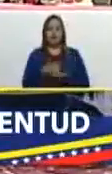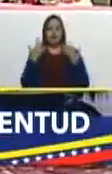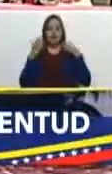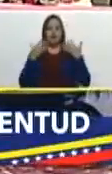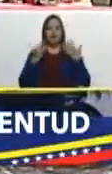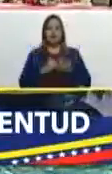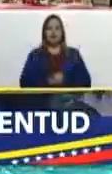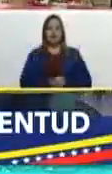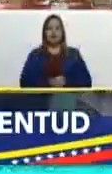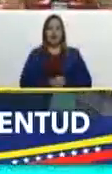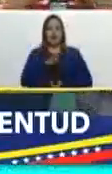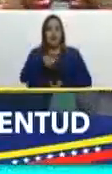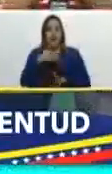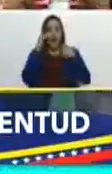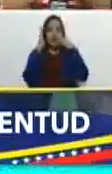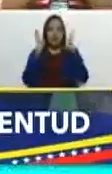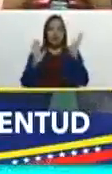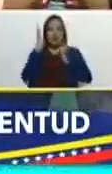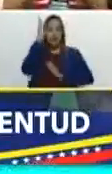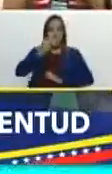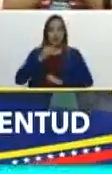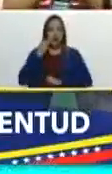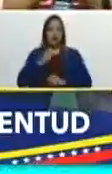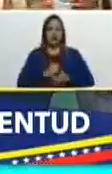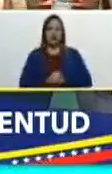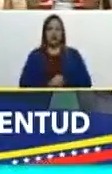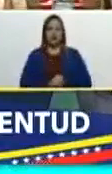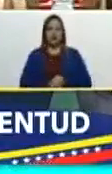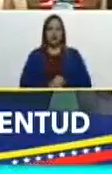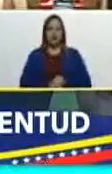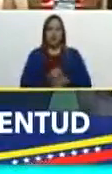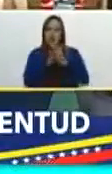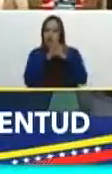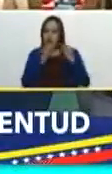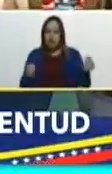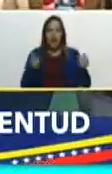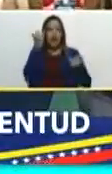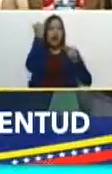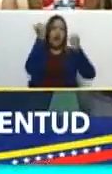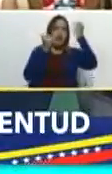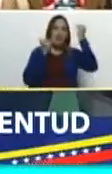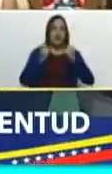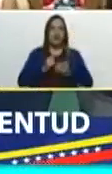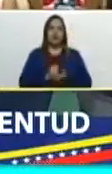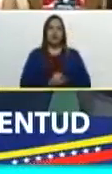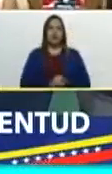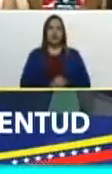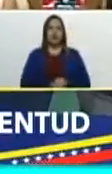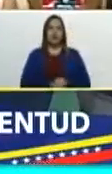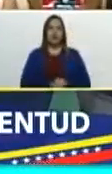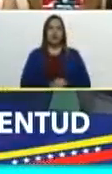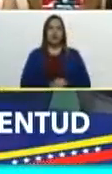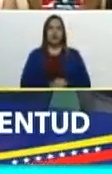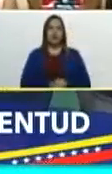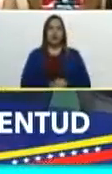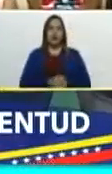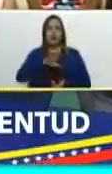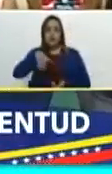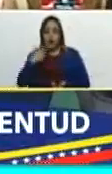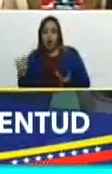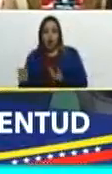para atender a la juventud en todas sus expectativas, para acompañar